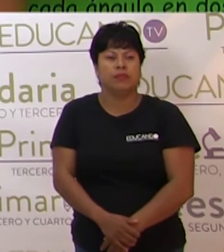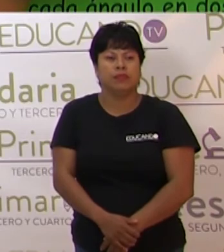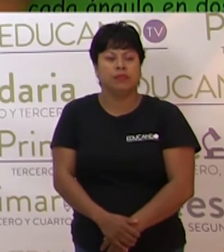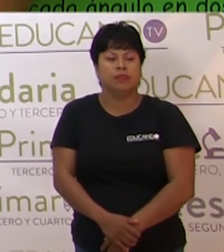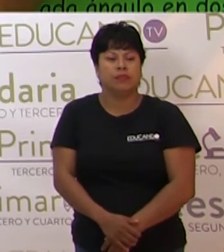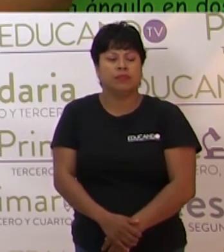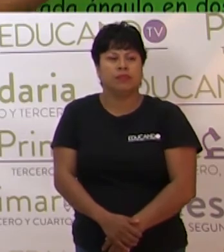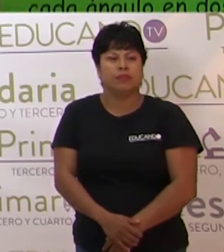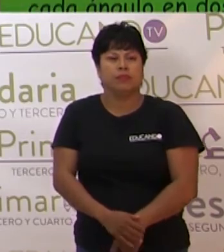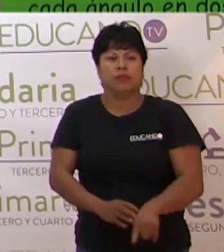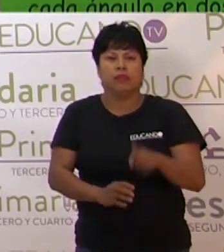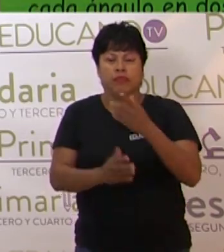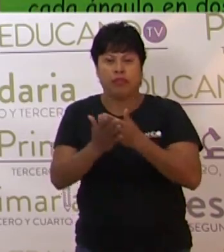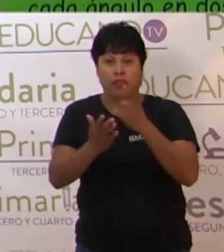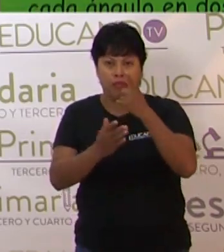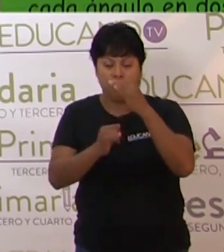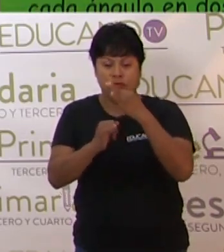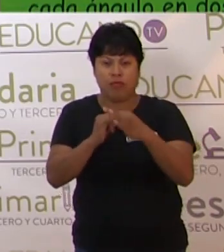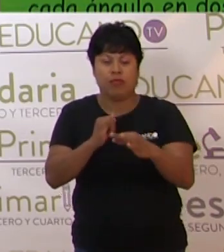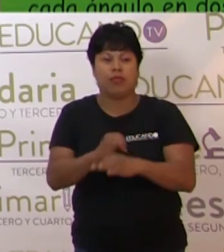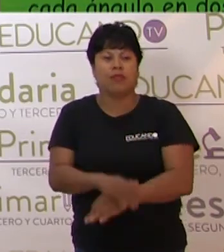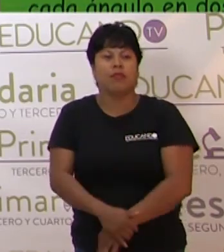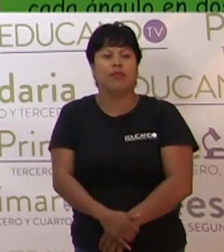vamos a marcar el último